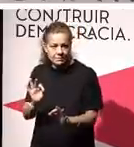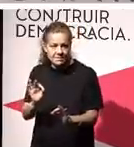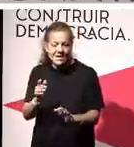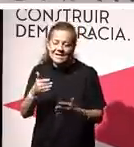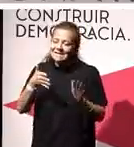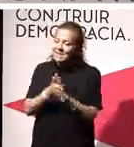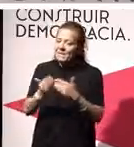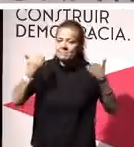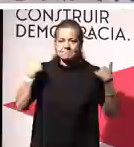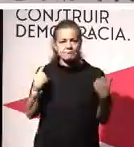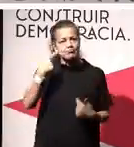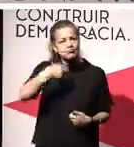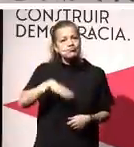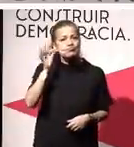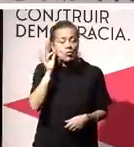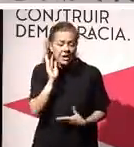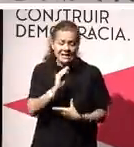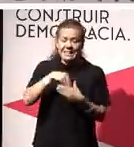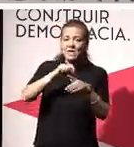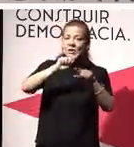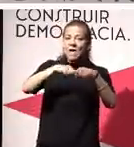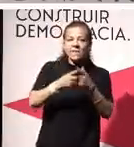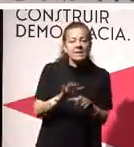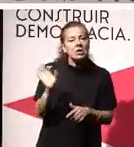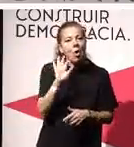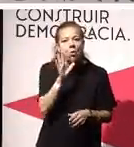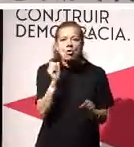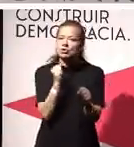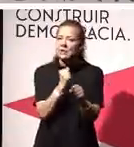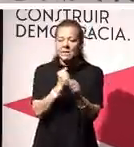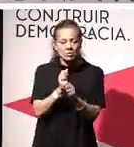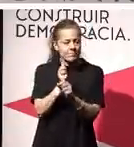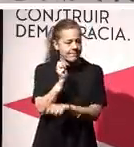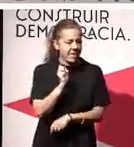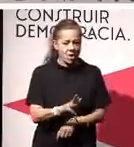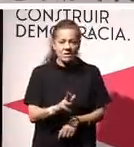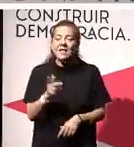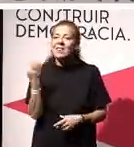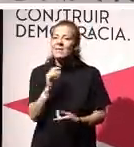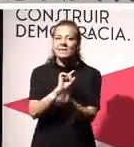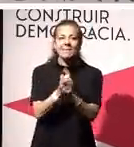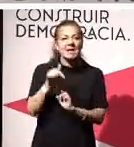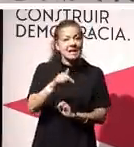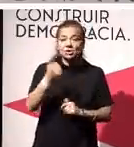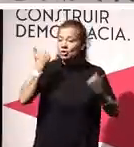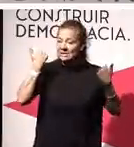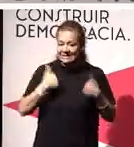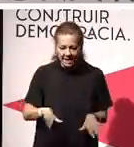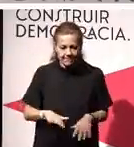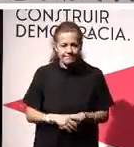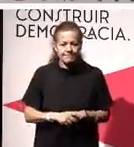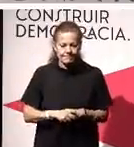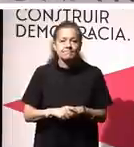las mujeres, ya sea dentro de sus familias o a través de los empleos más precarios. Tenemos que cambiar esto de raíz, compañeros